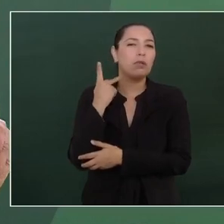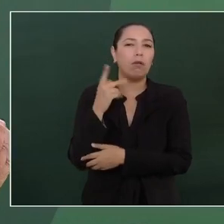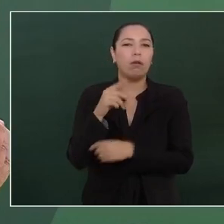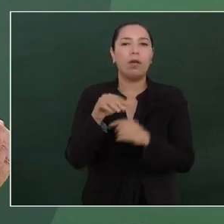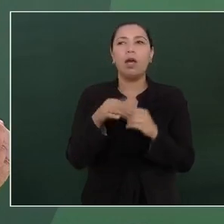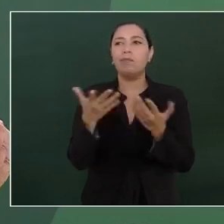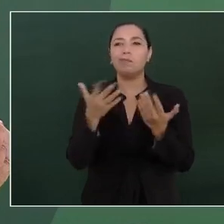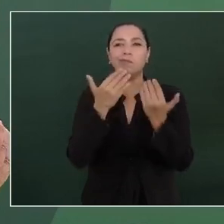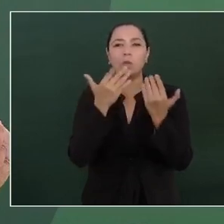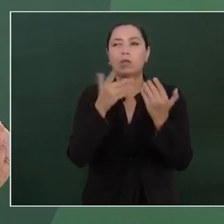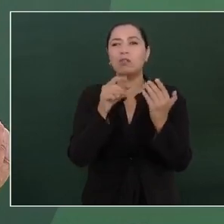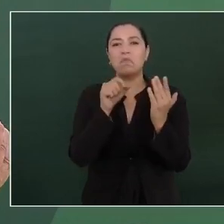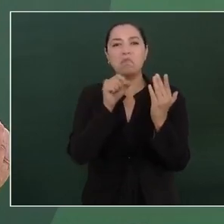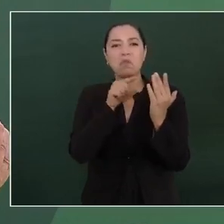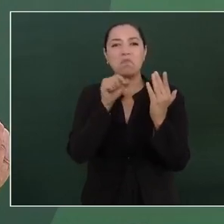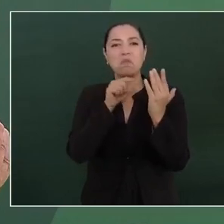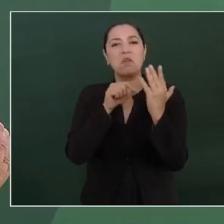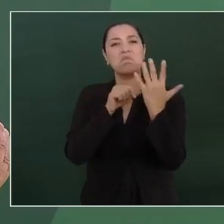era inmovilismo.